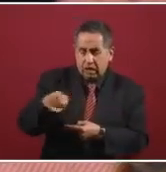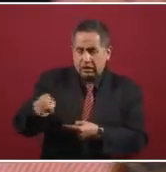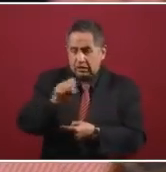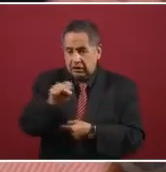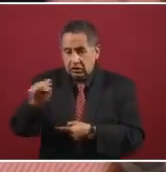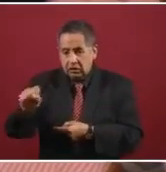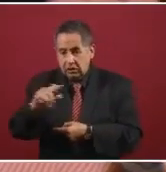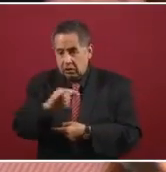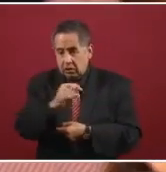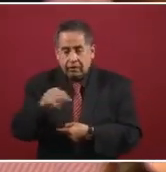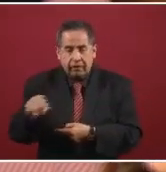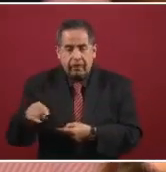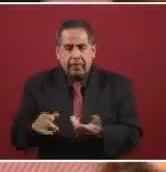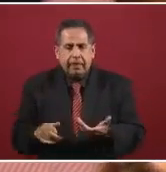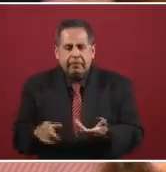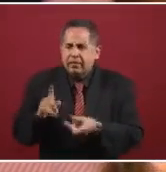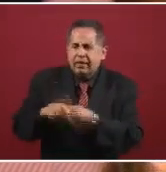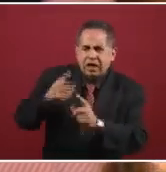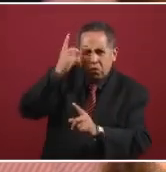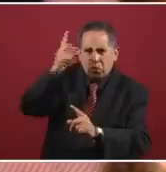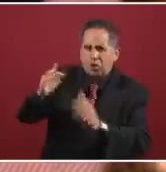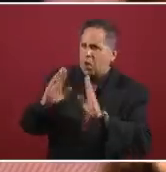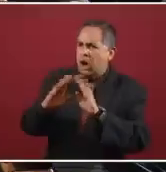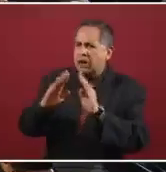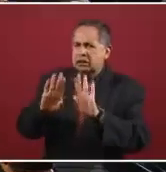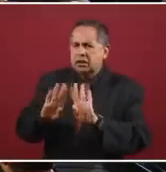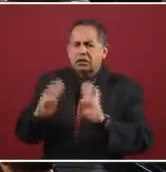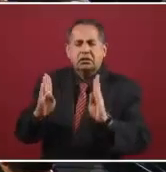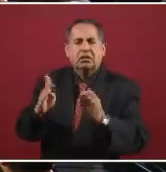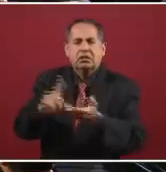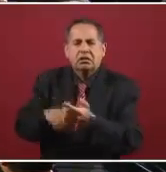En Saltillo y en Tijuana. ¿Pero de quién son los albergues?